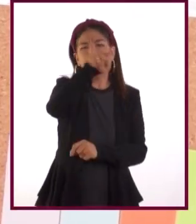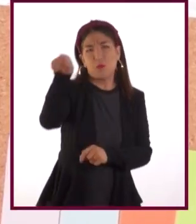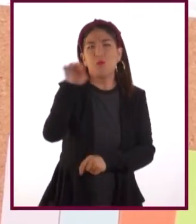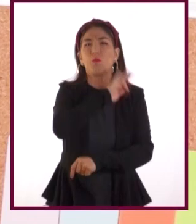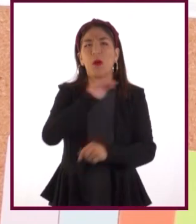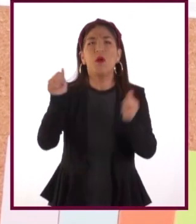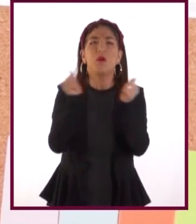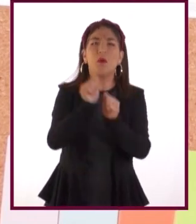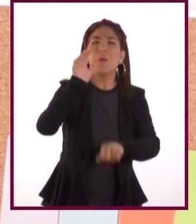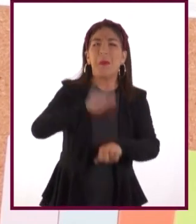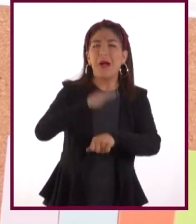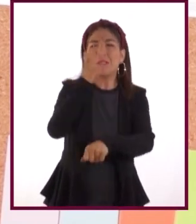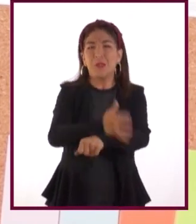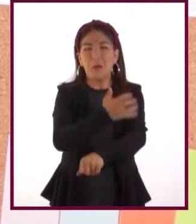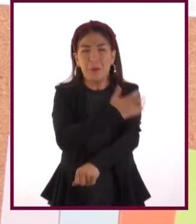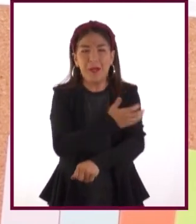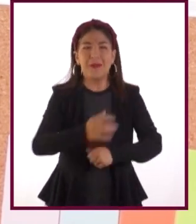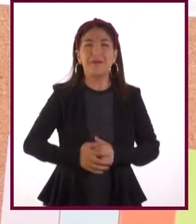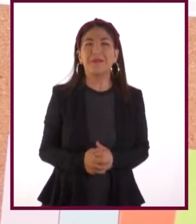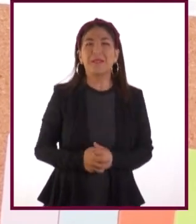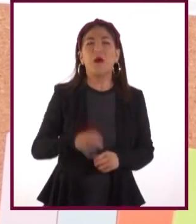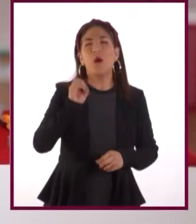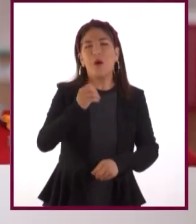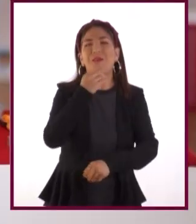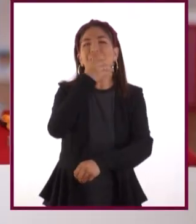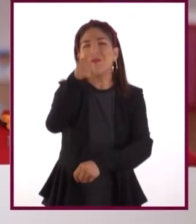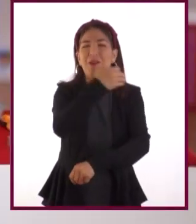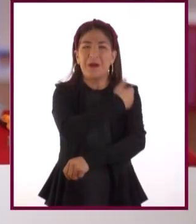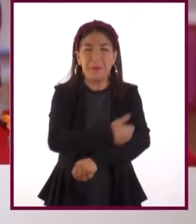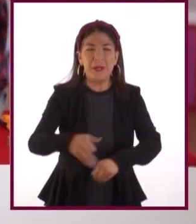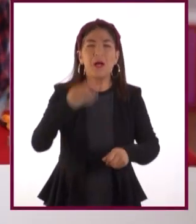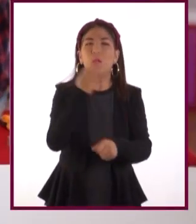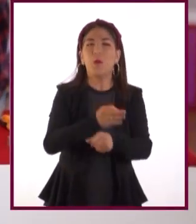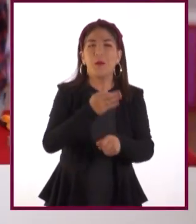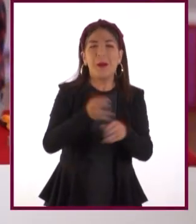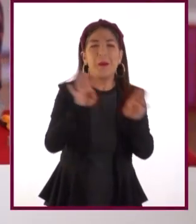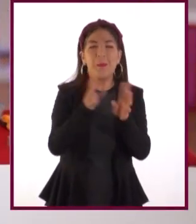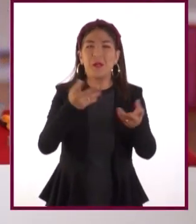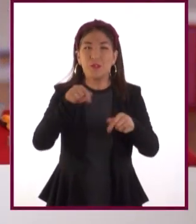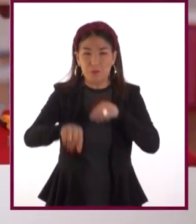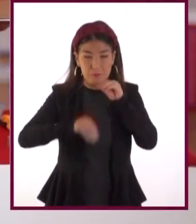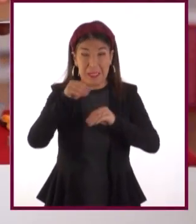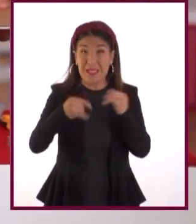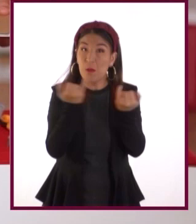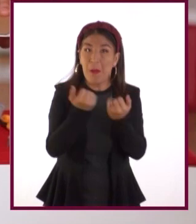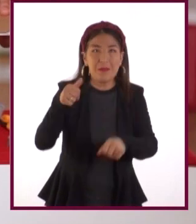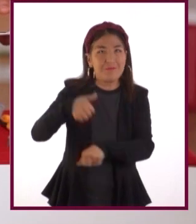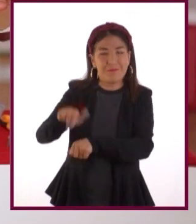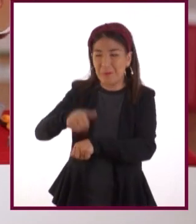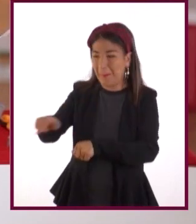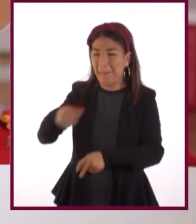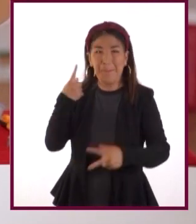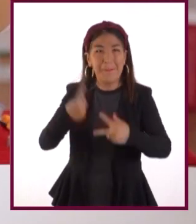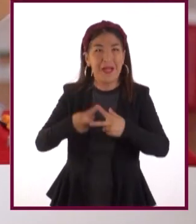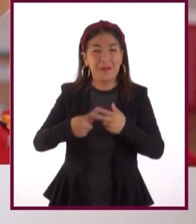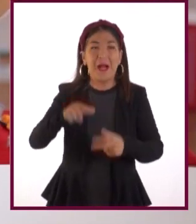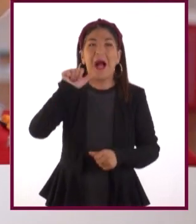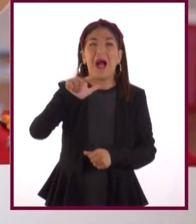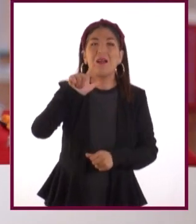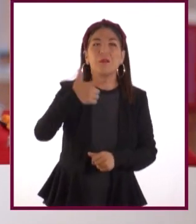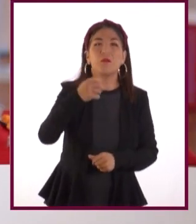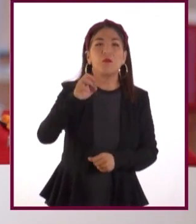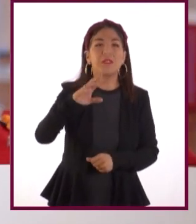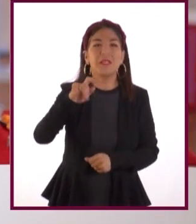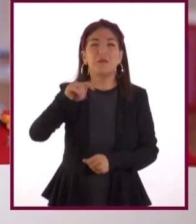entre nosotros, pero ustedes pueden hacerlo con más compañeros. En términos muy gráficos, así es como funcionan los algoritmos